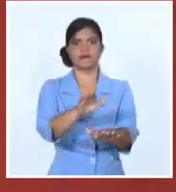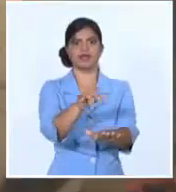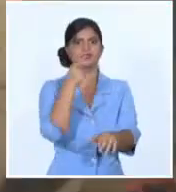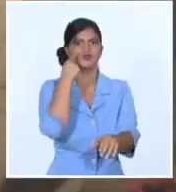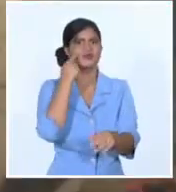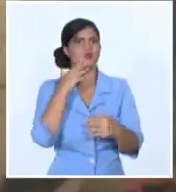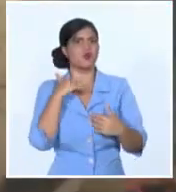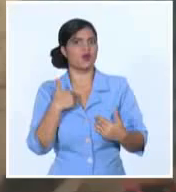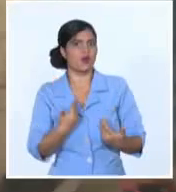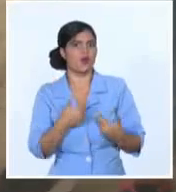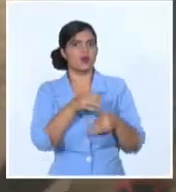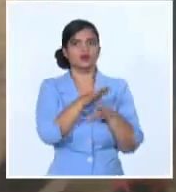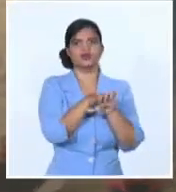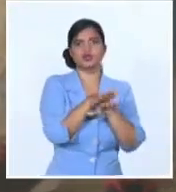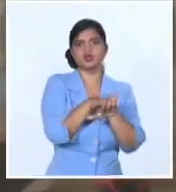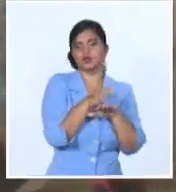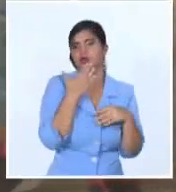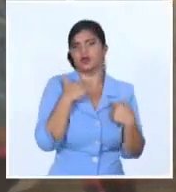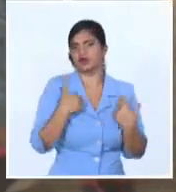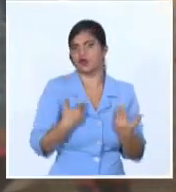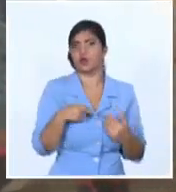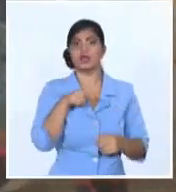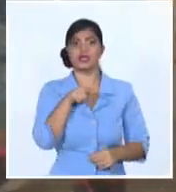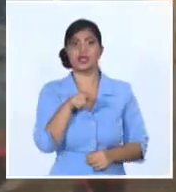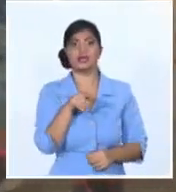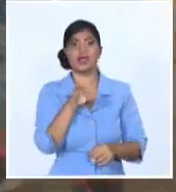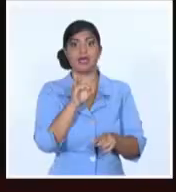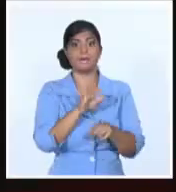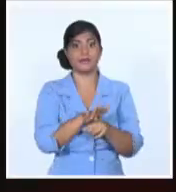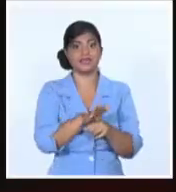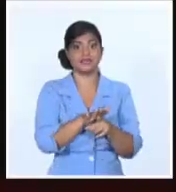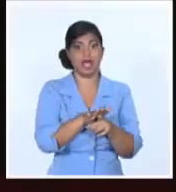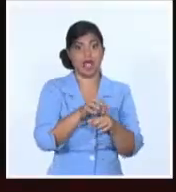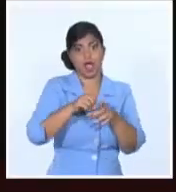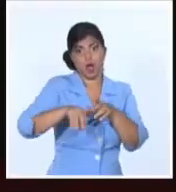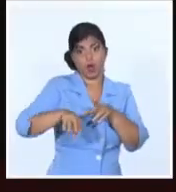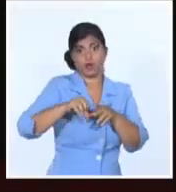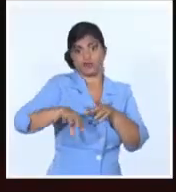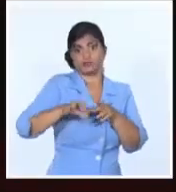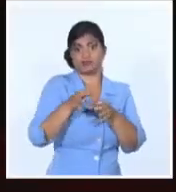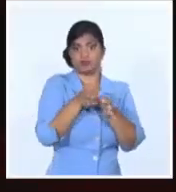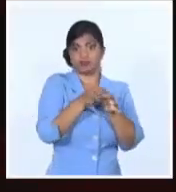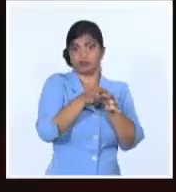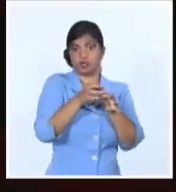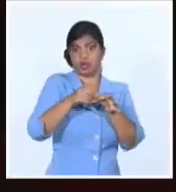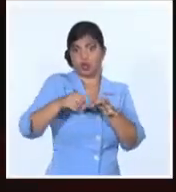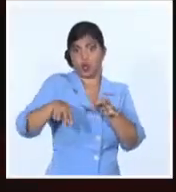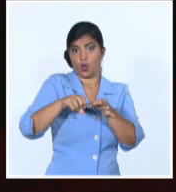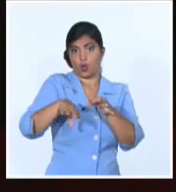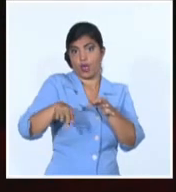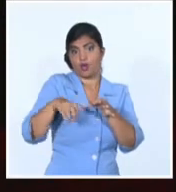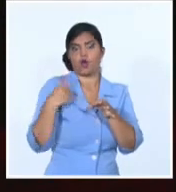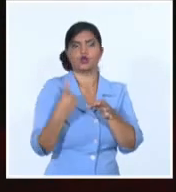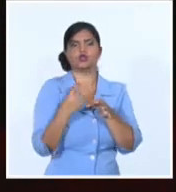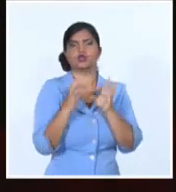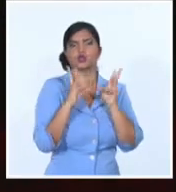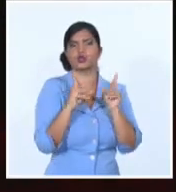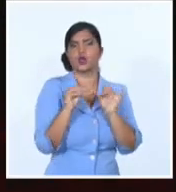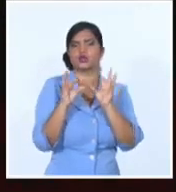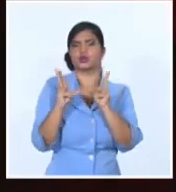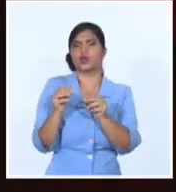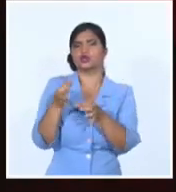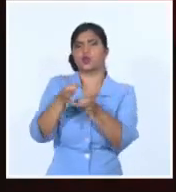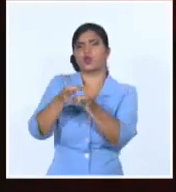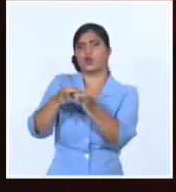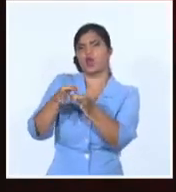la tortuga. Y cuando ella comienza ya a depositar, nosotros hacemos el conteo de los huevitos. Mientras que ella está